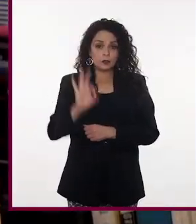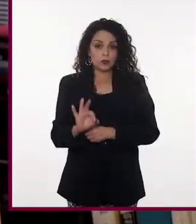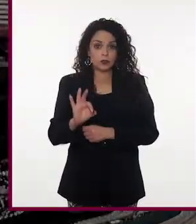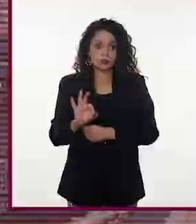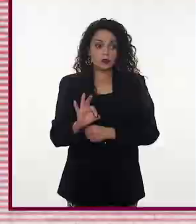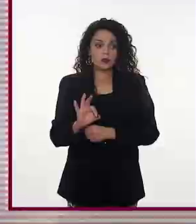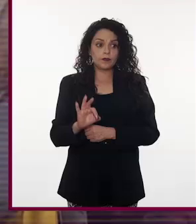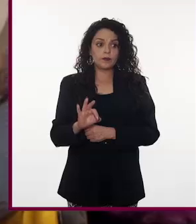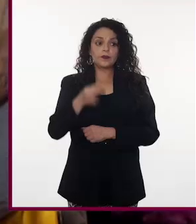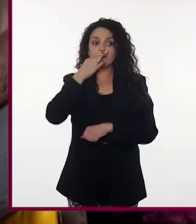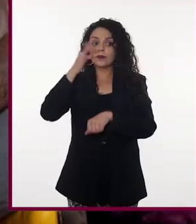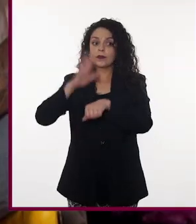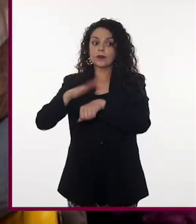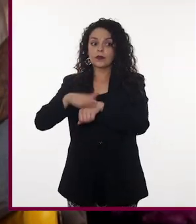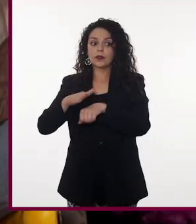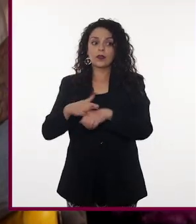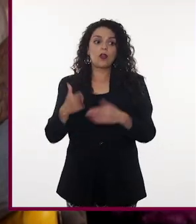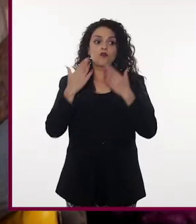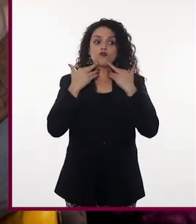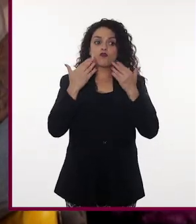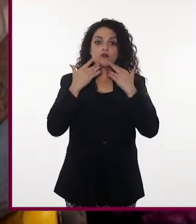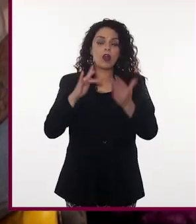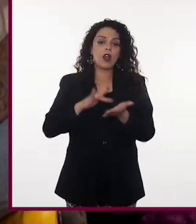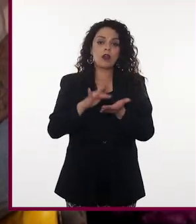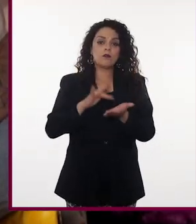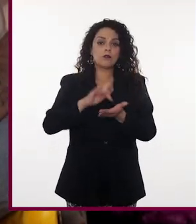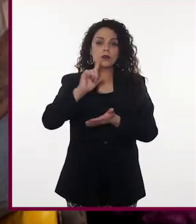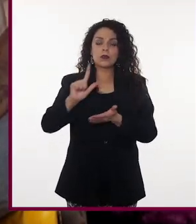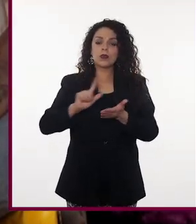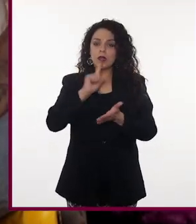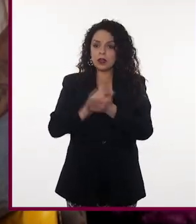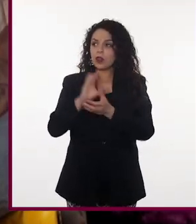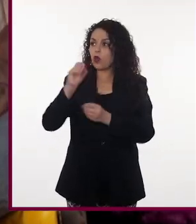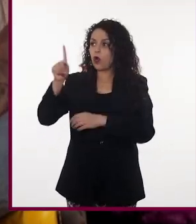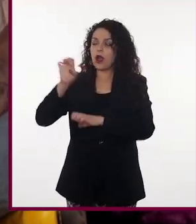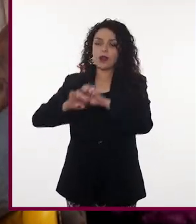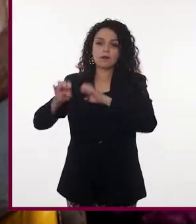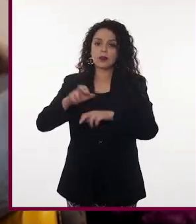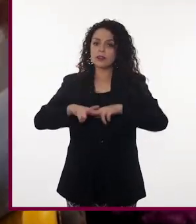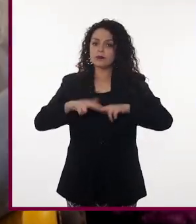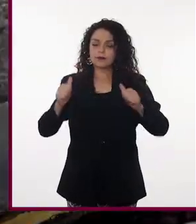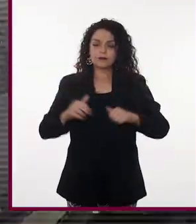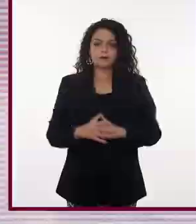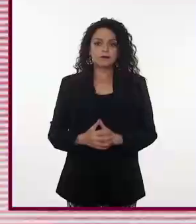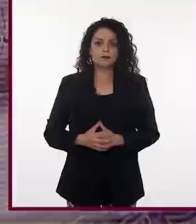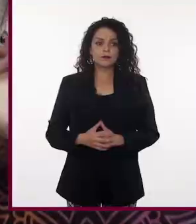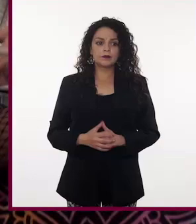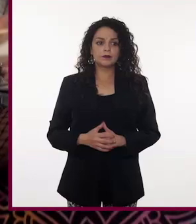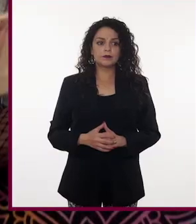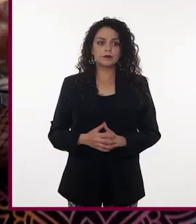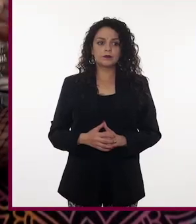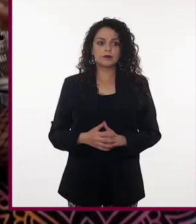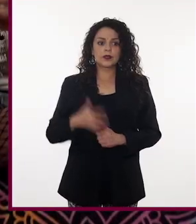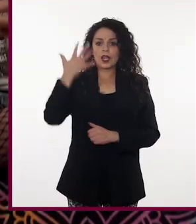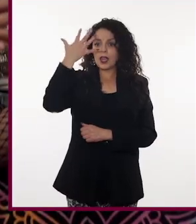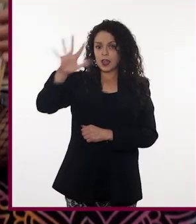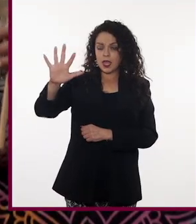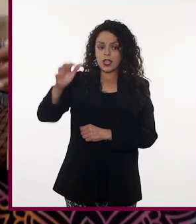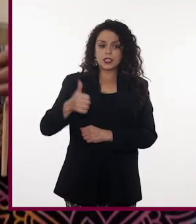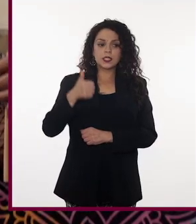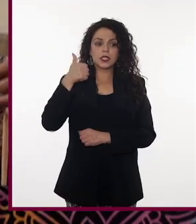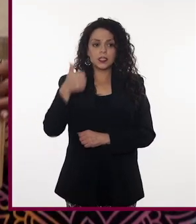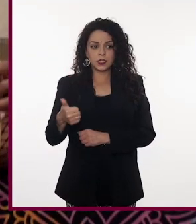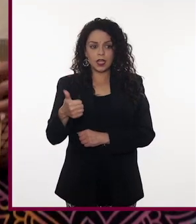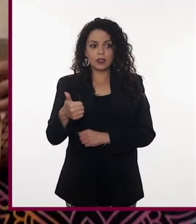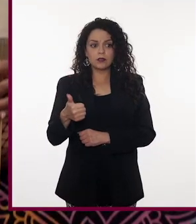quienes reportaron no tuvieron ningún tipo de apoyo por parte de la empresa que proporciona la app. 6 de cada 10